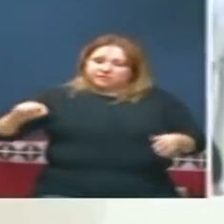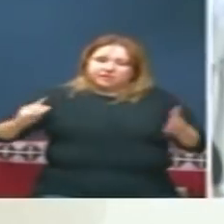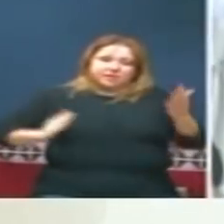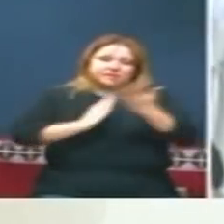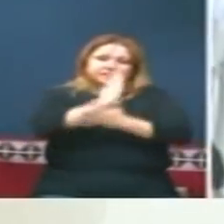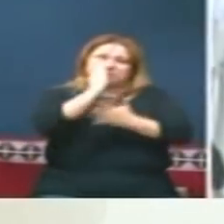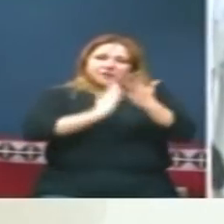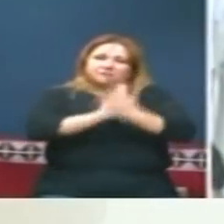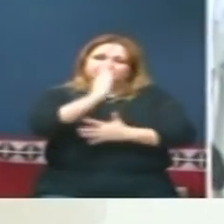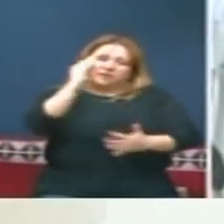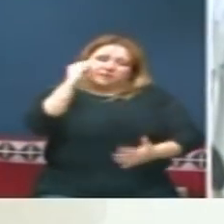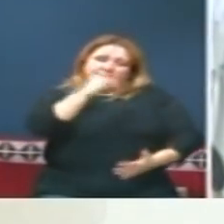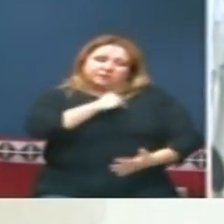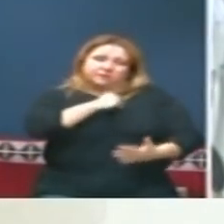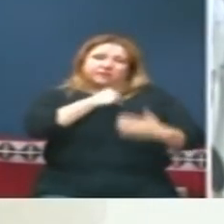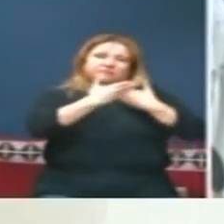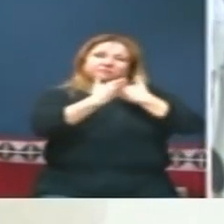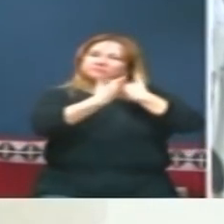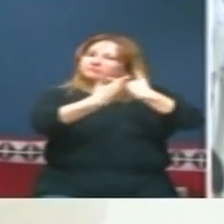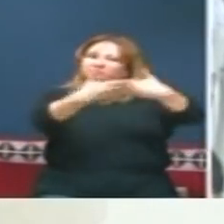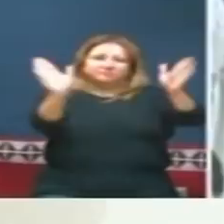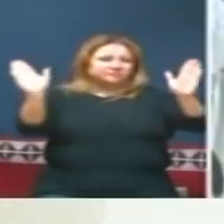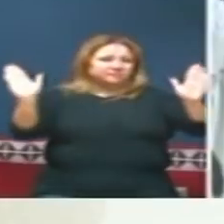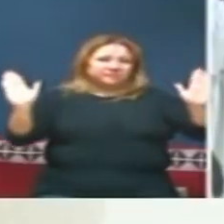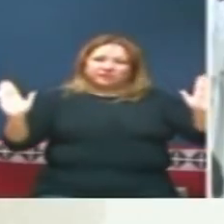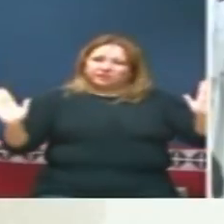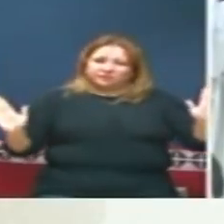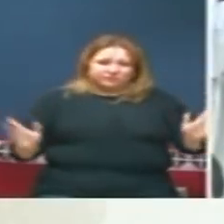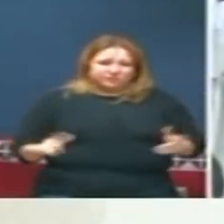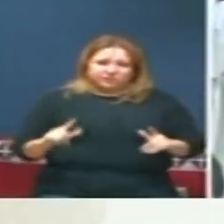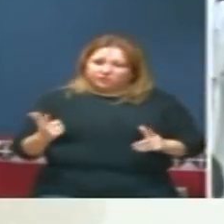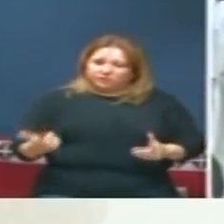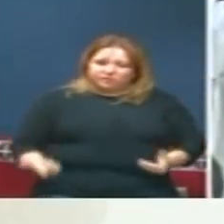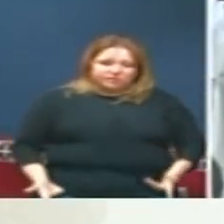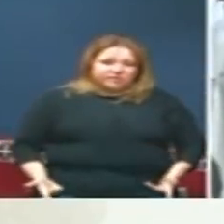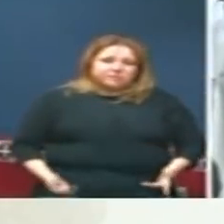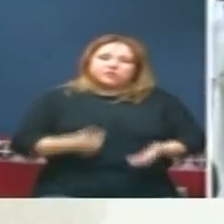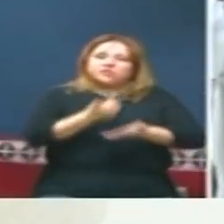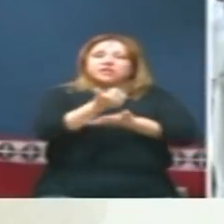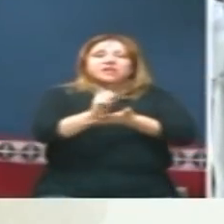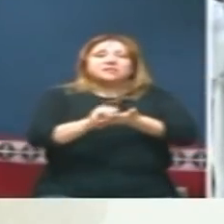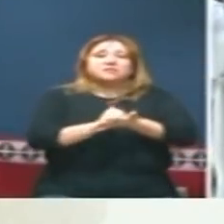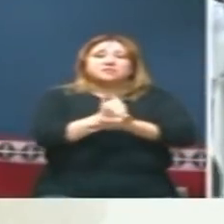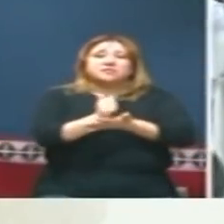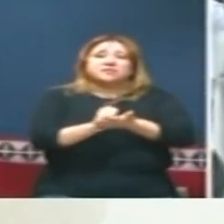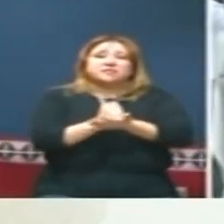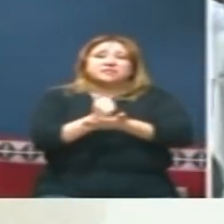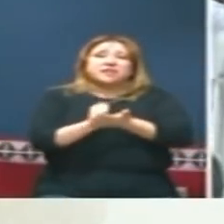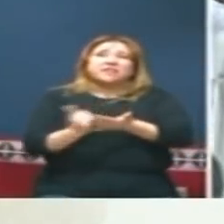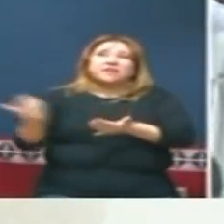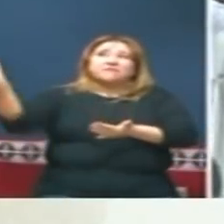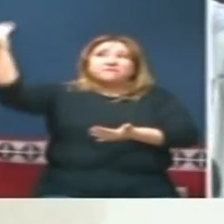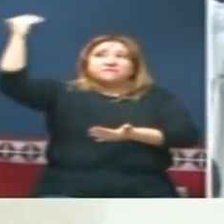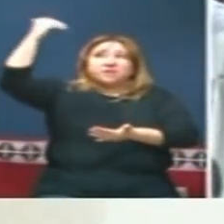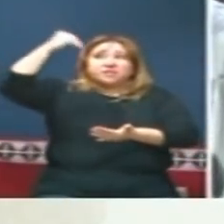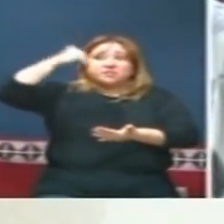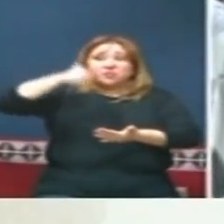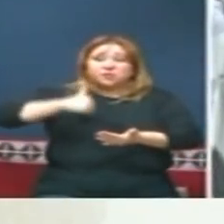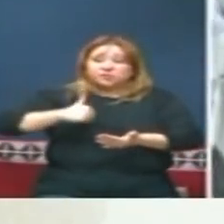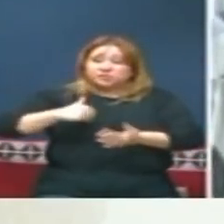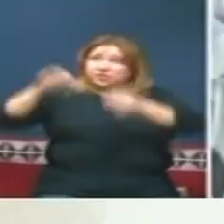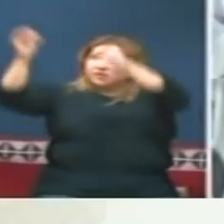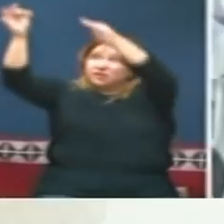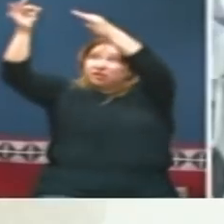libres de pecado y protegidos de toda perturbación, mientras esperamos la gloriosa venida de nuestro